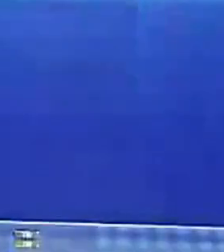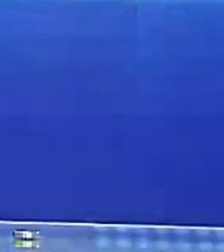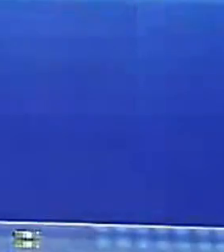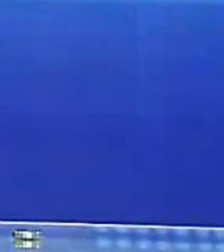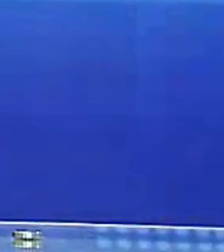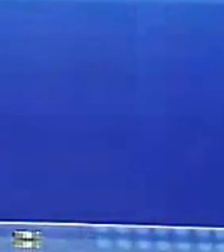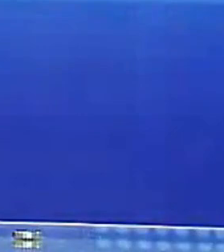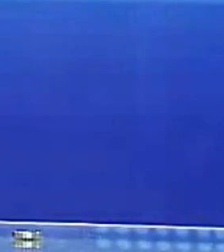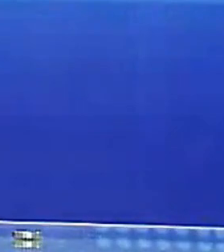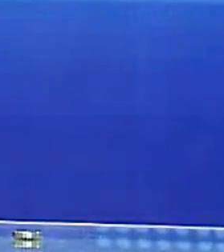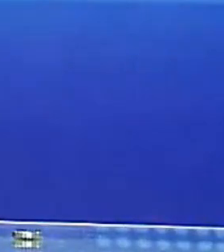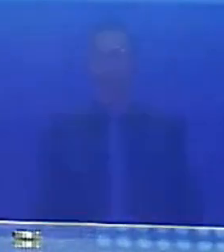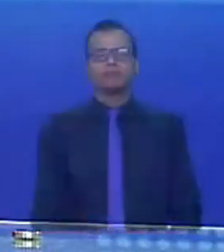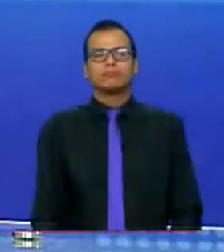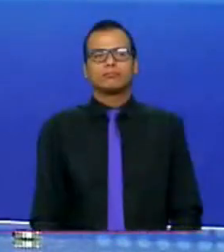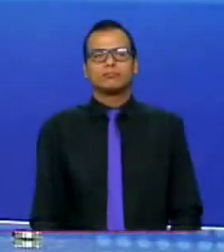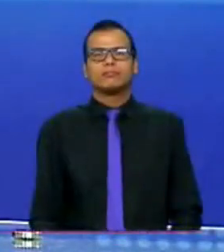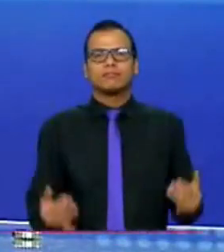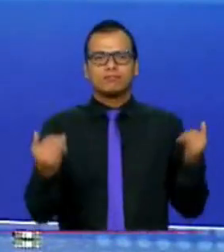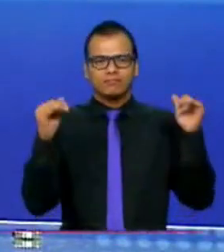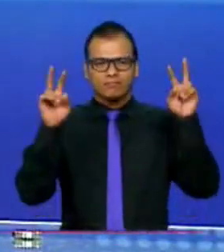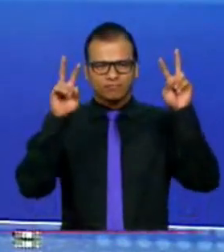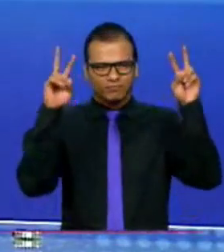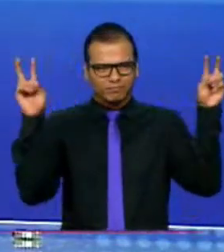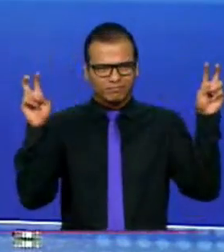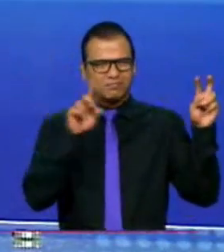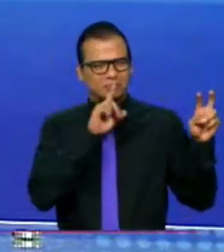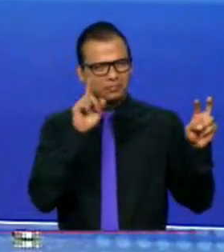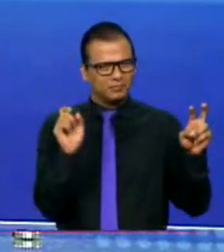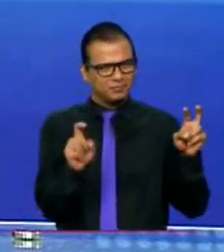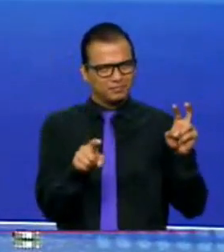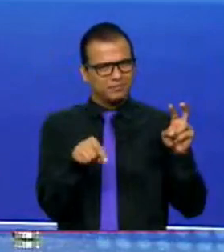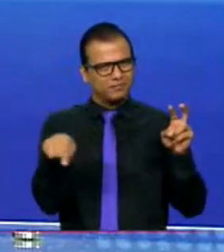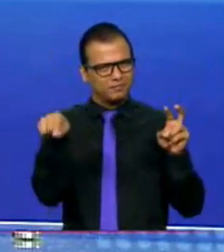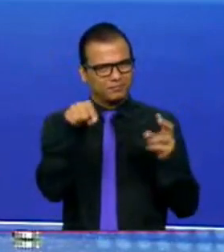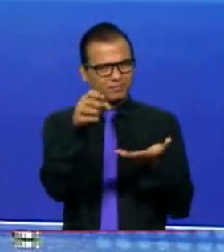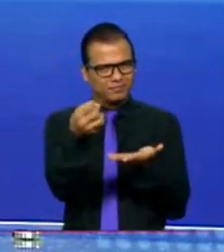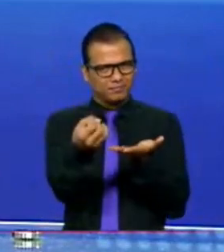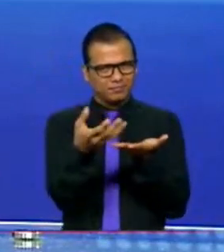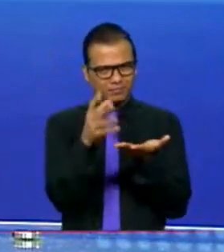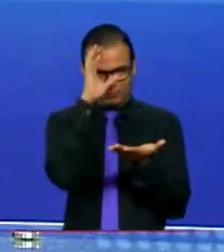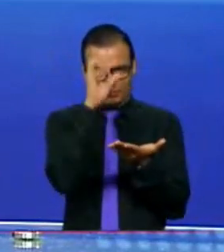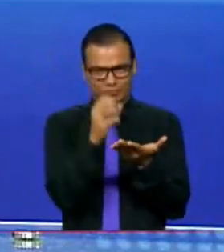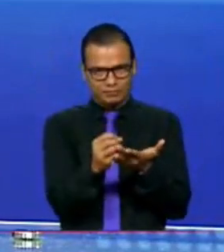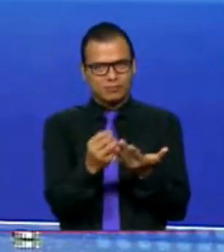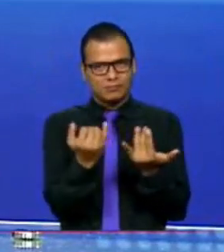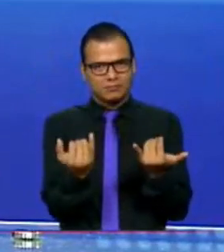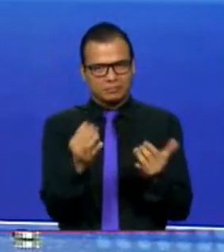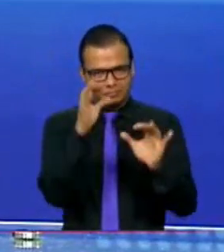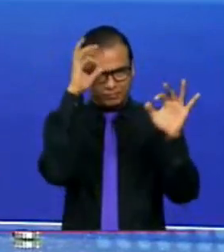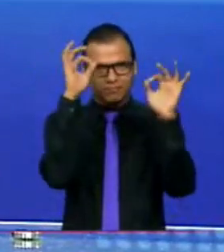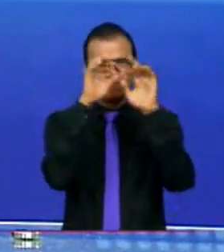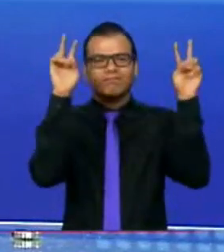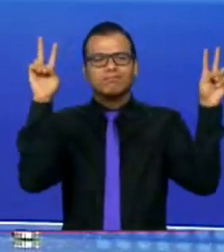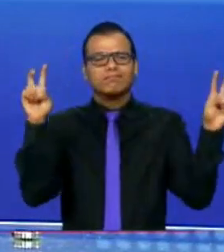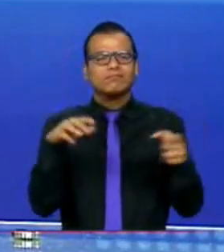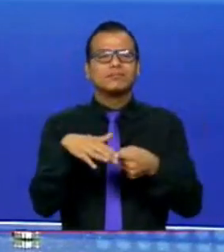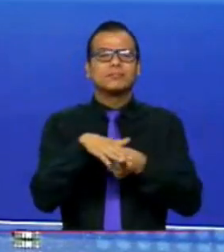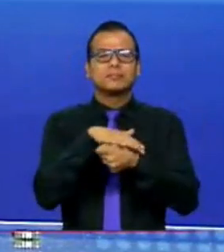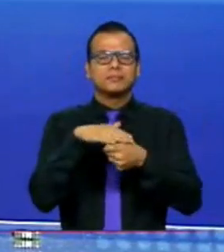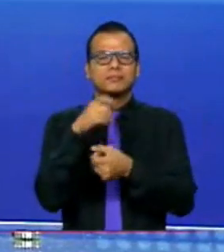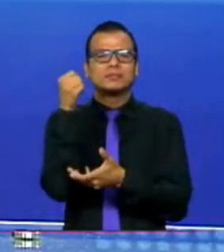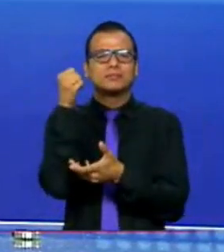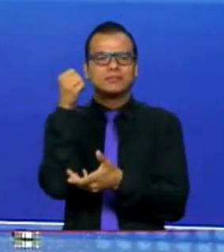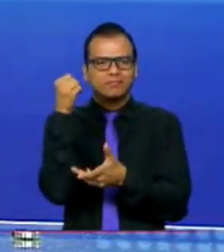A propósito de nuestra pregunta del día, hoy le ponemos el foco a la dinámica económica y empresarial de Cali con un balance completo del